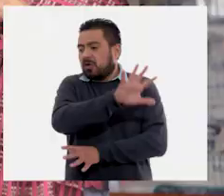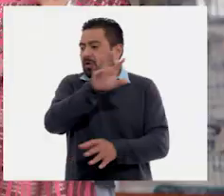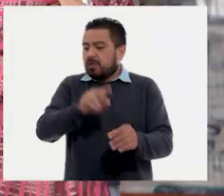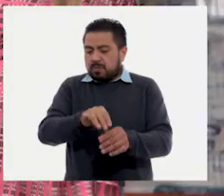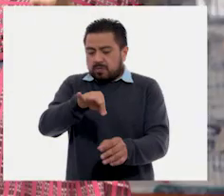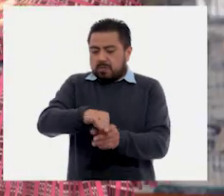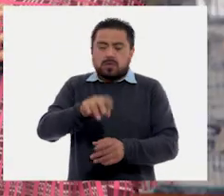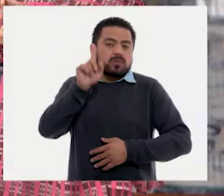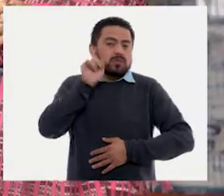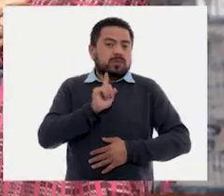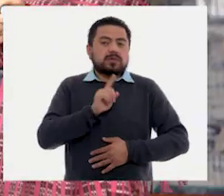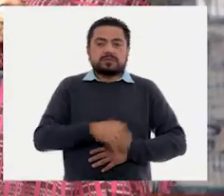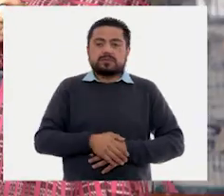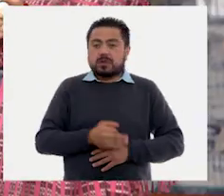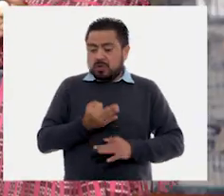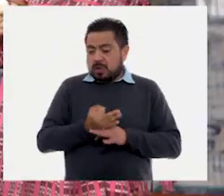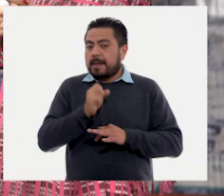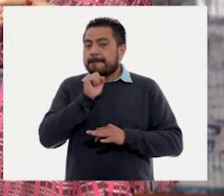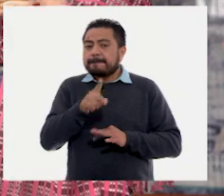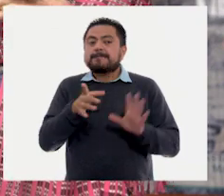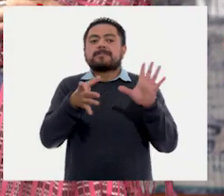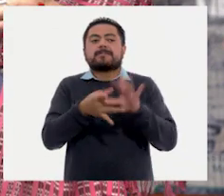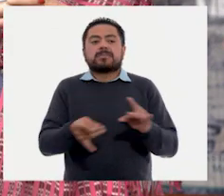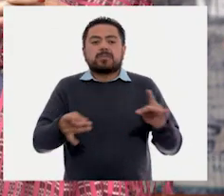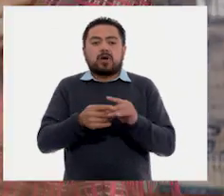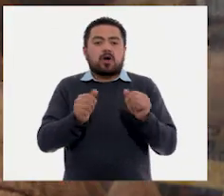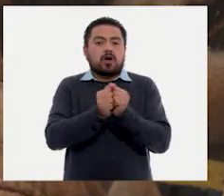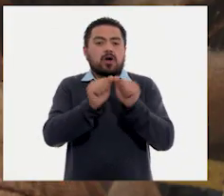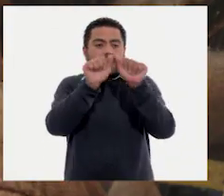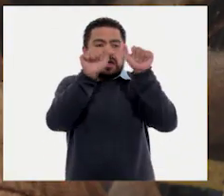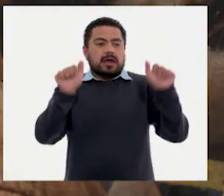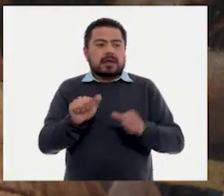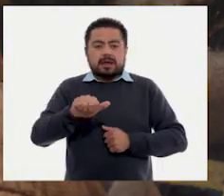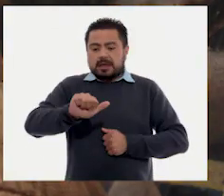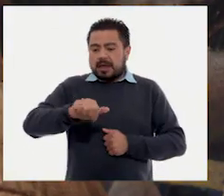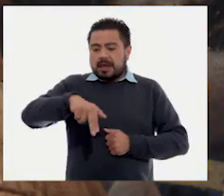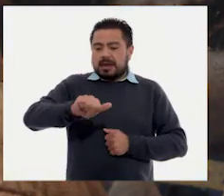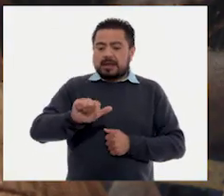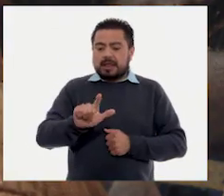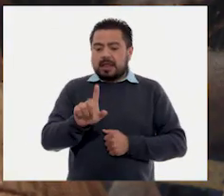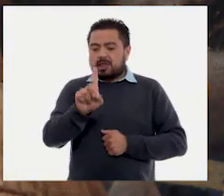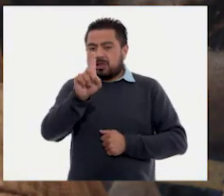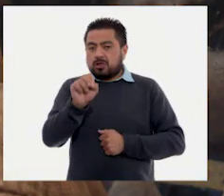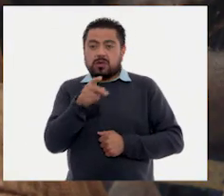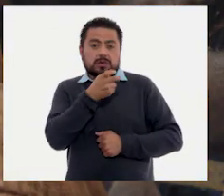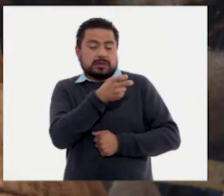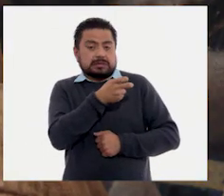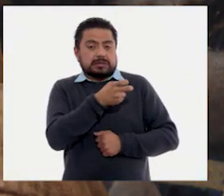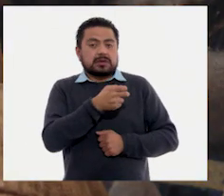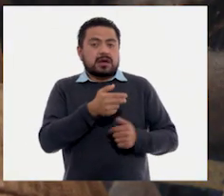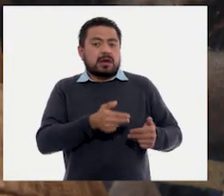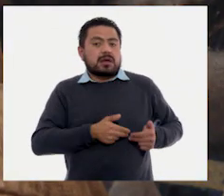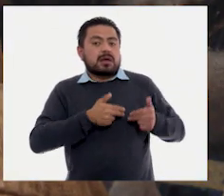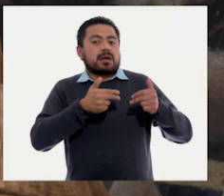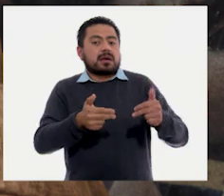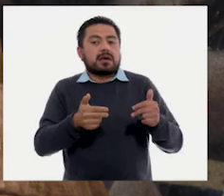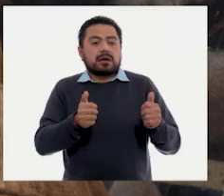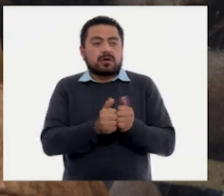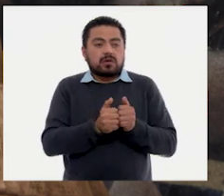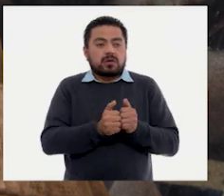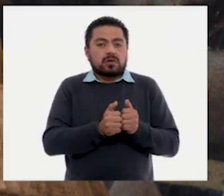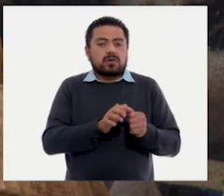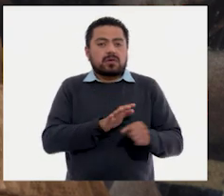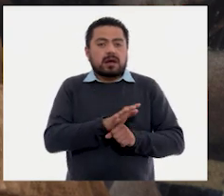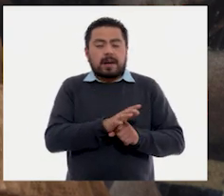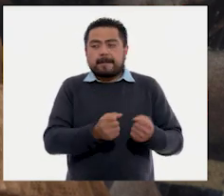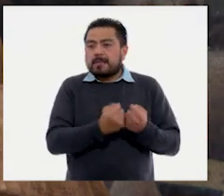mujer. Y también vamos a platicar con el artista Arnaldo Cohen, Él es de la generación que se conoció como de la